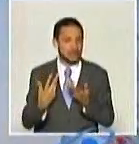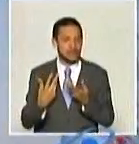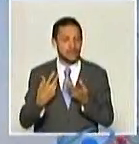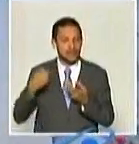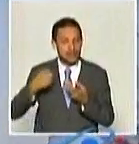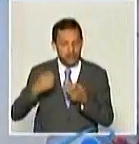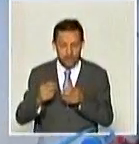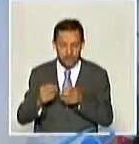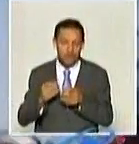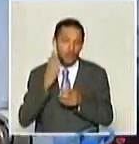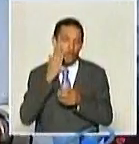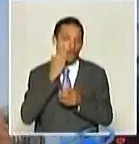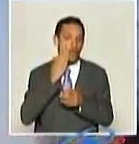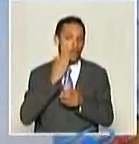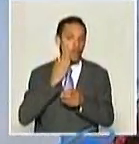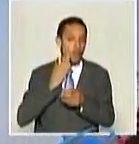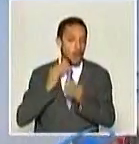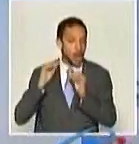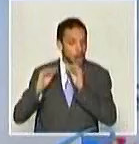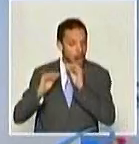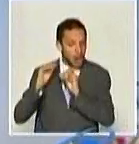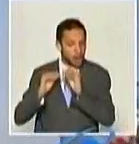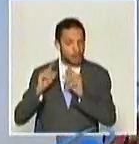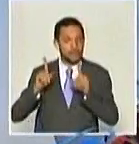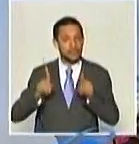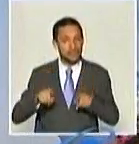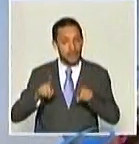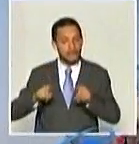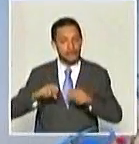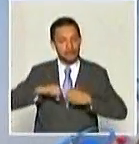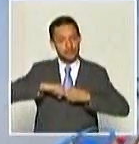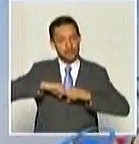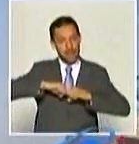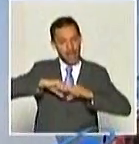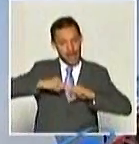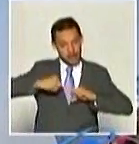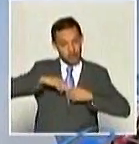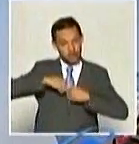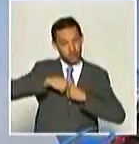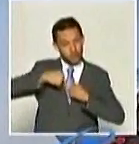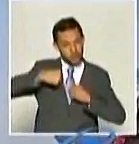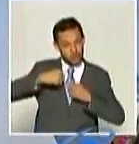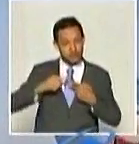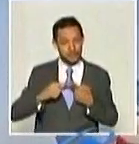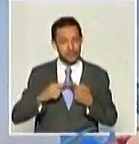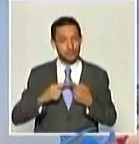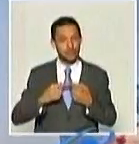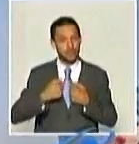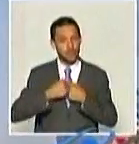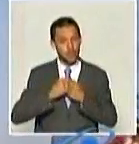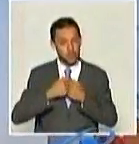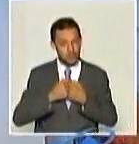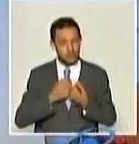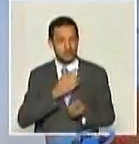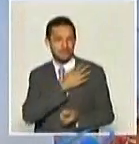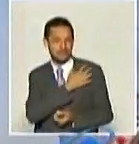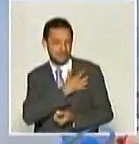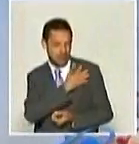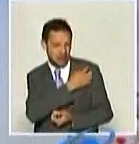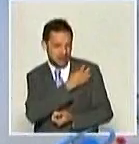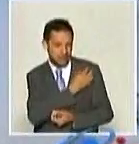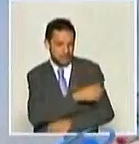amplificación lo estamos colocando en artrosis de rodilla, artrosis de cadera, artrosis de hombros,